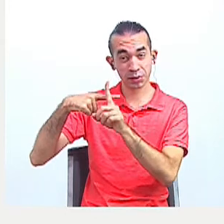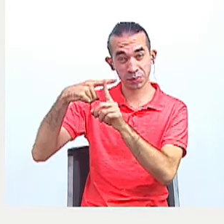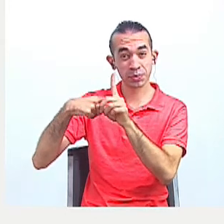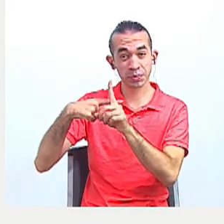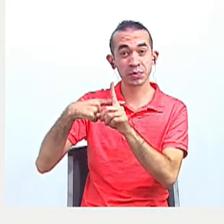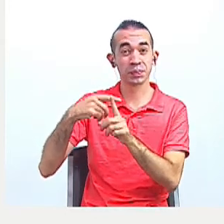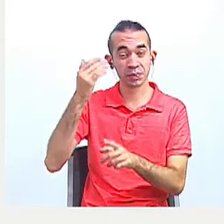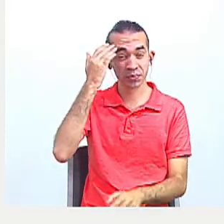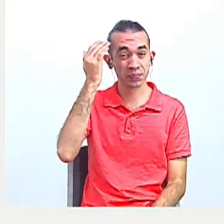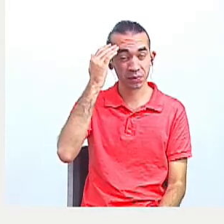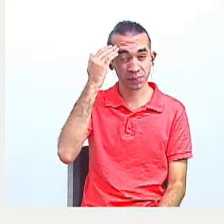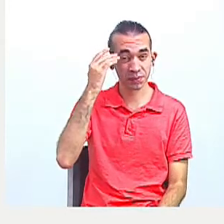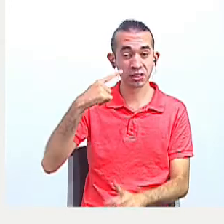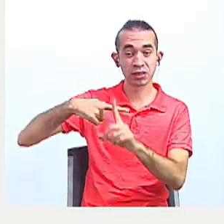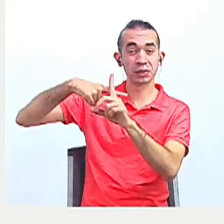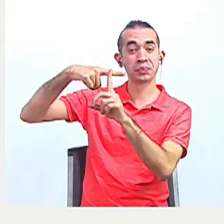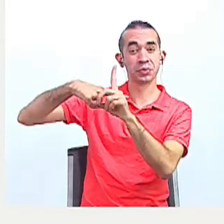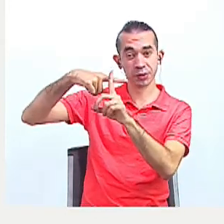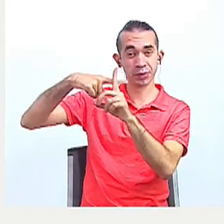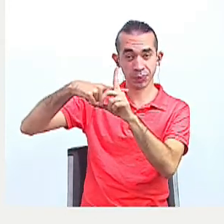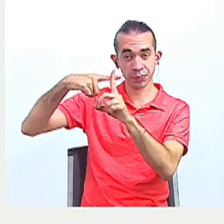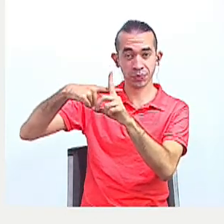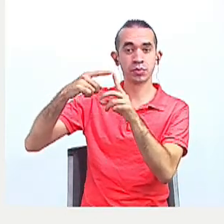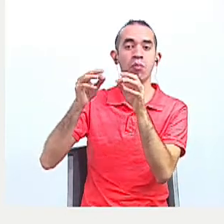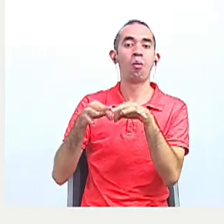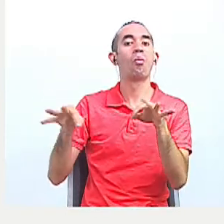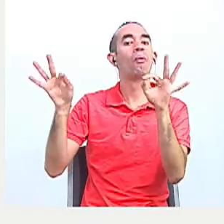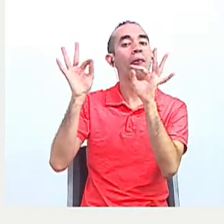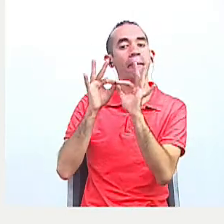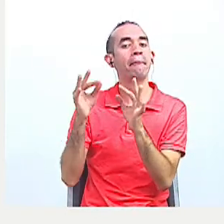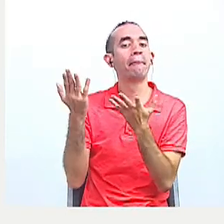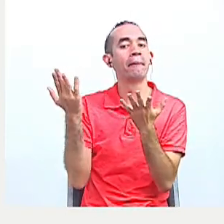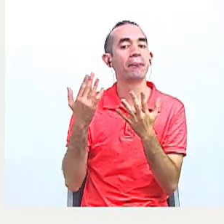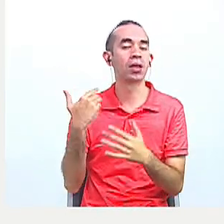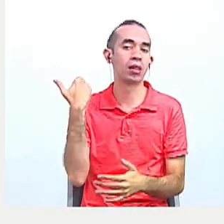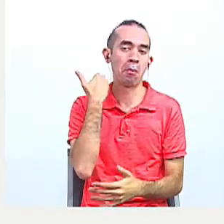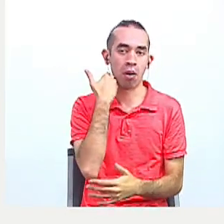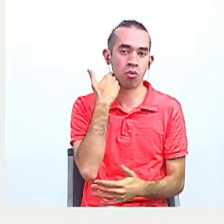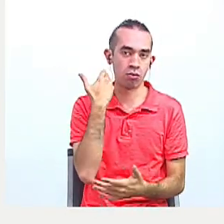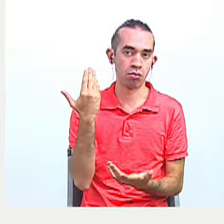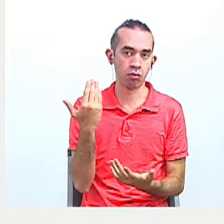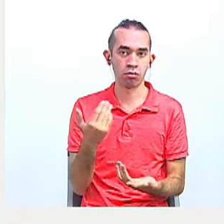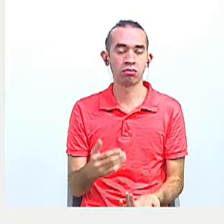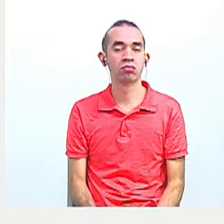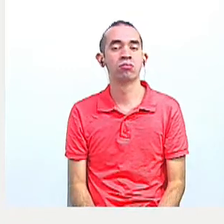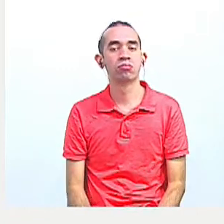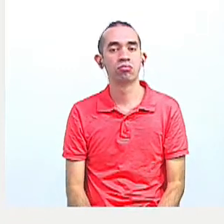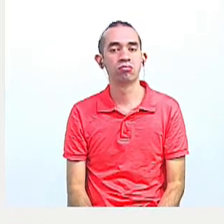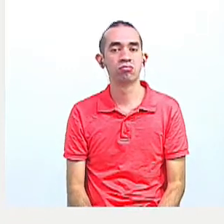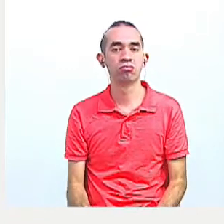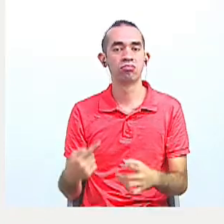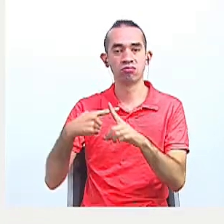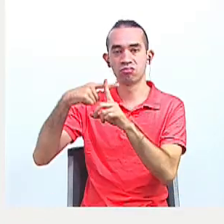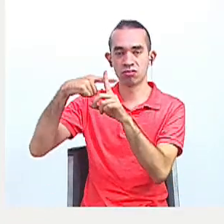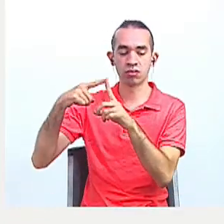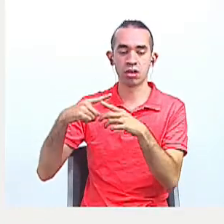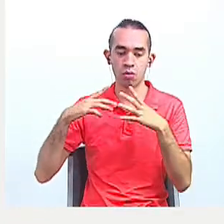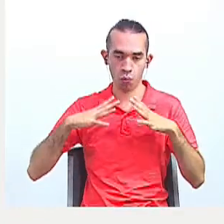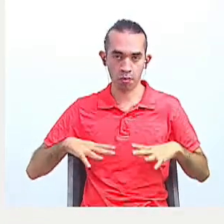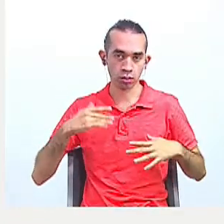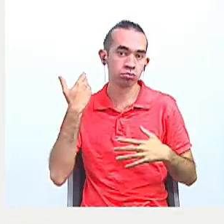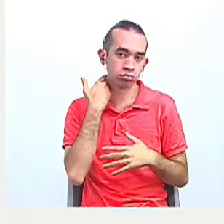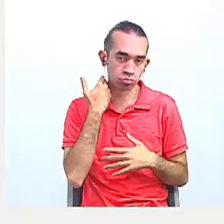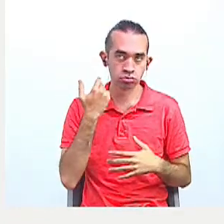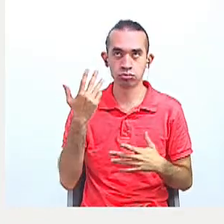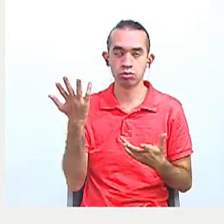Claro, el termómetro es muy importante para medir la temperatura, ya que sea corporal